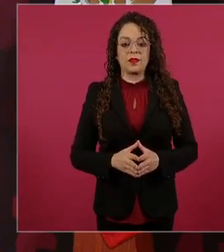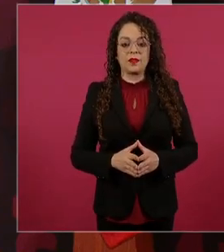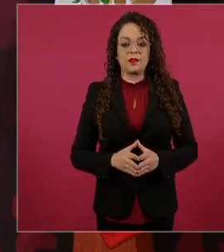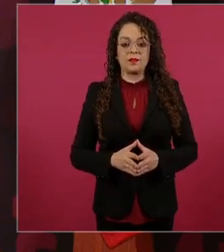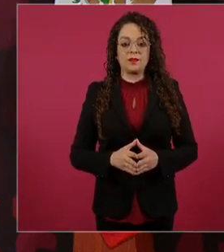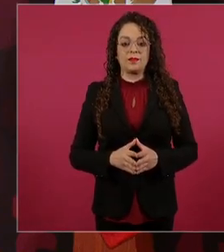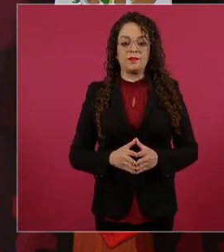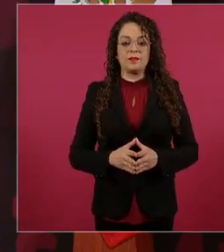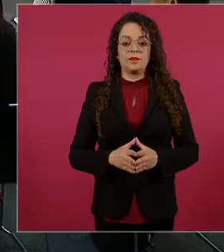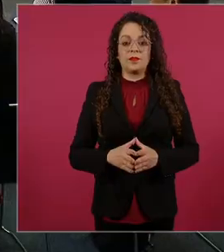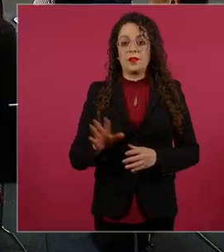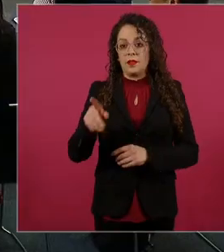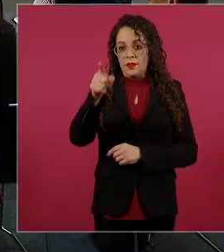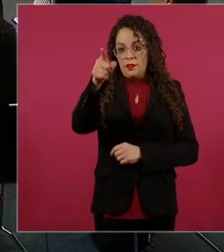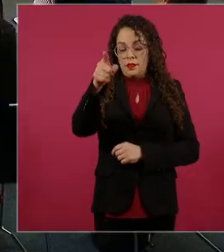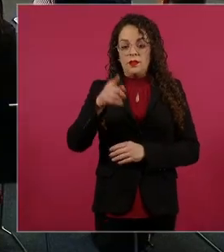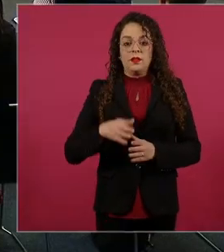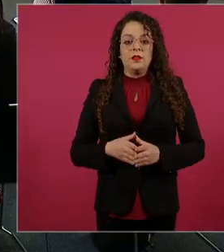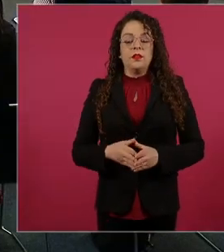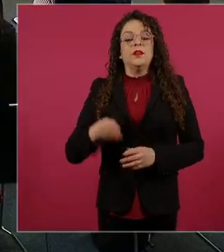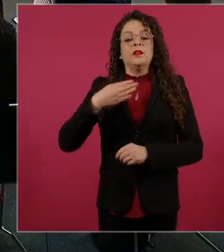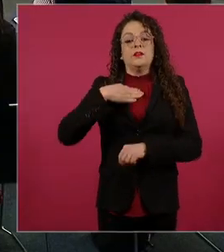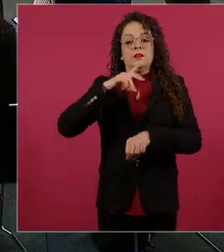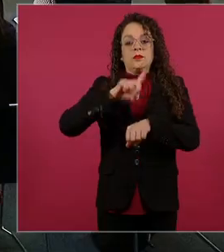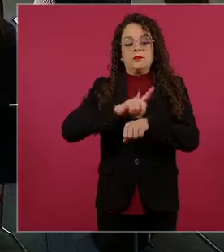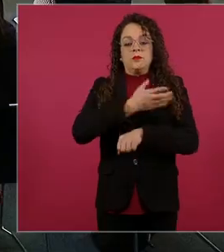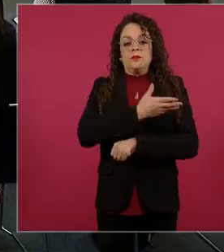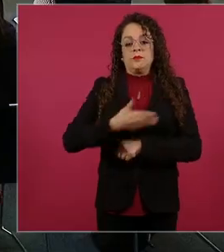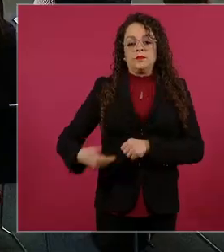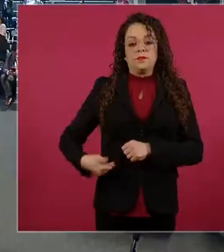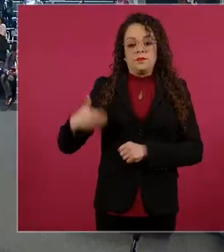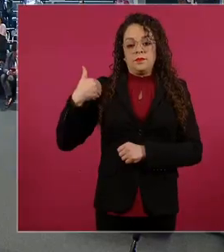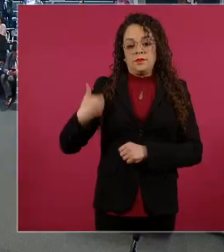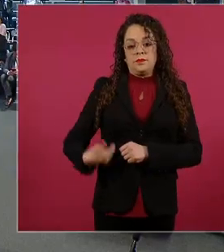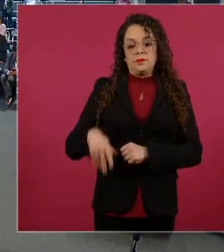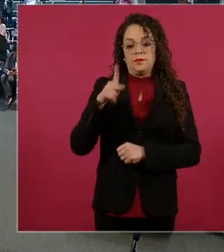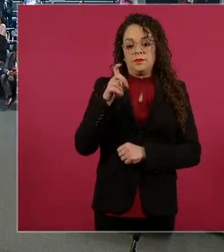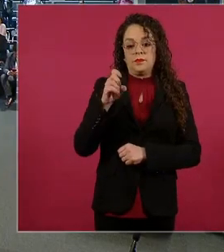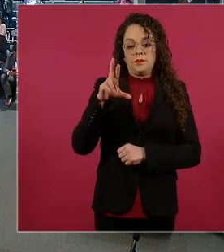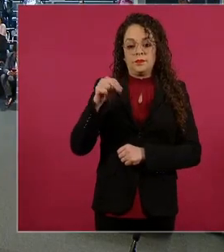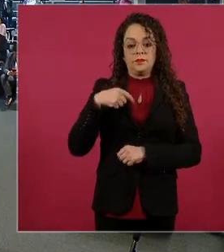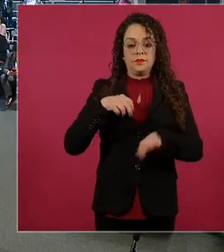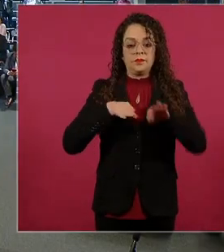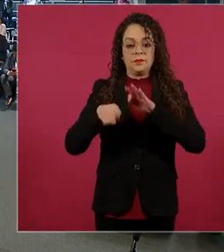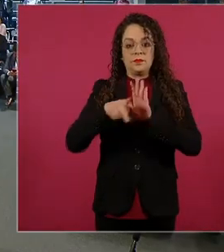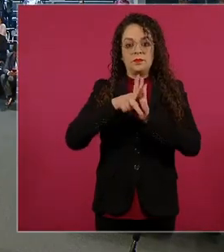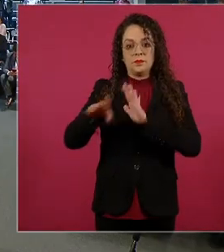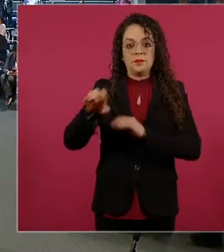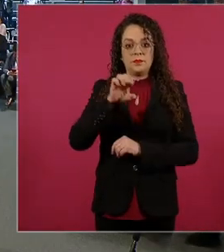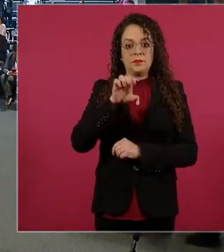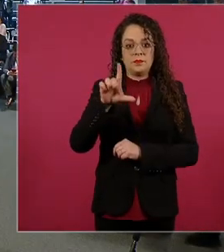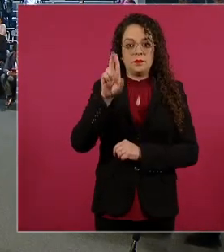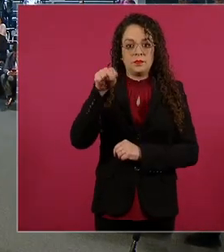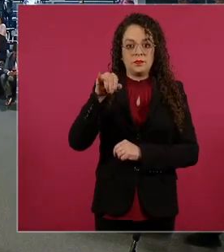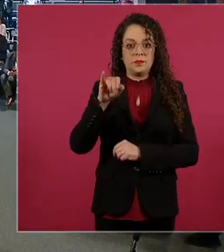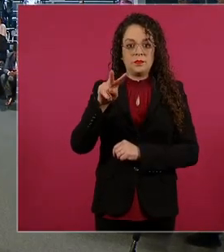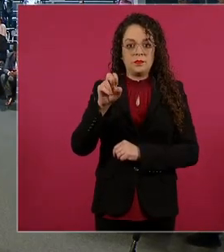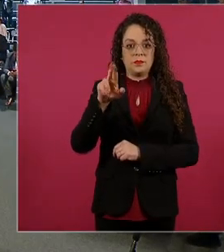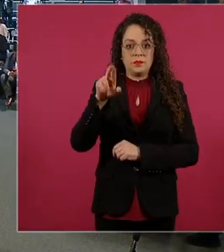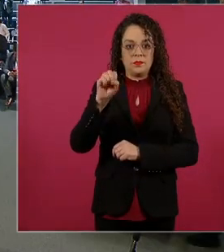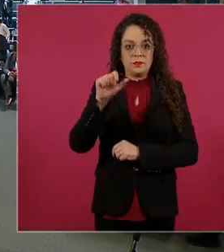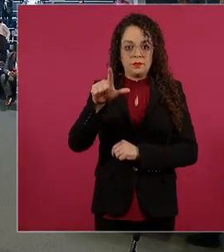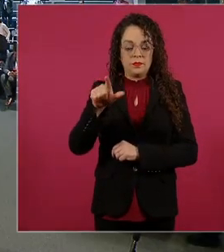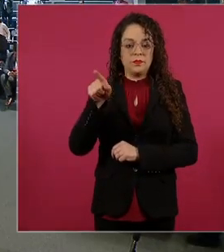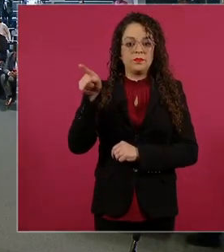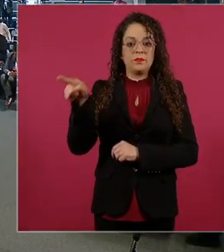A ver Presidente, buenos días Pedro Villacaña, el periódico Universal Presidente, preguntarle ayer Claudia Sheinbaum, virtual